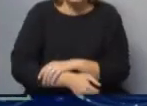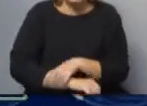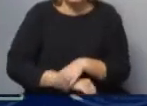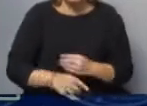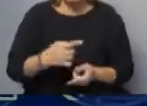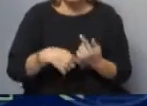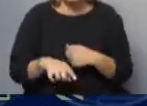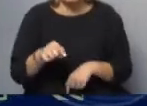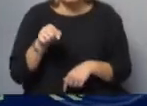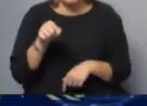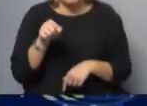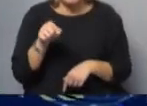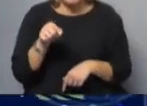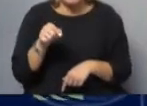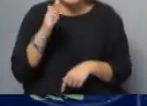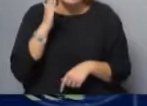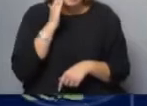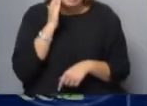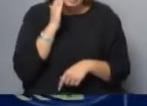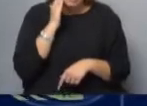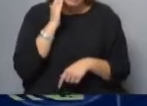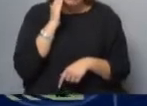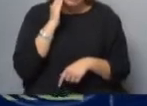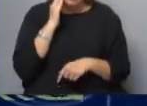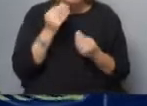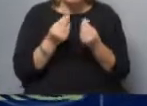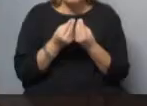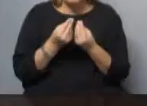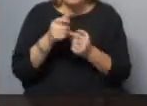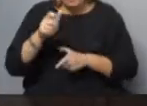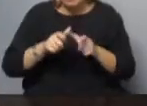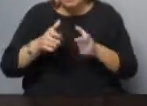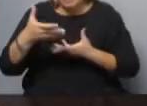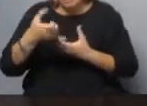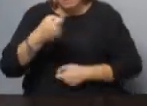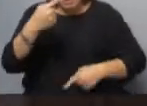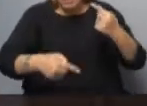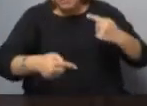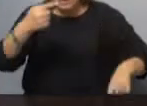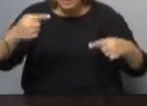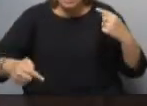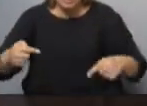la idea era esa, porque supimos que hubieron muchas ayudas de distintas partes